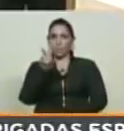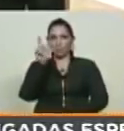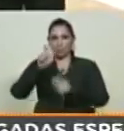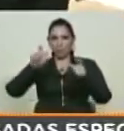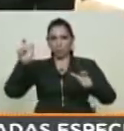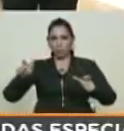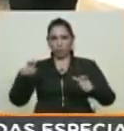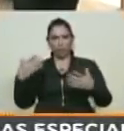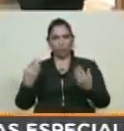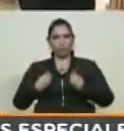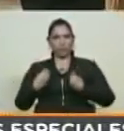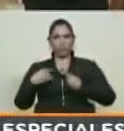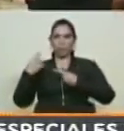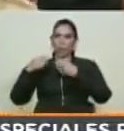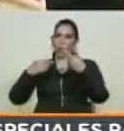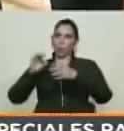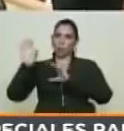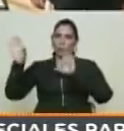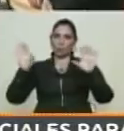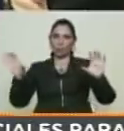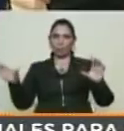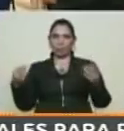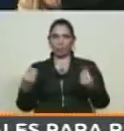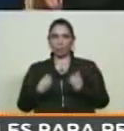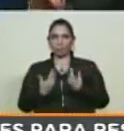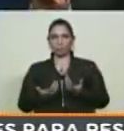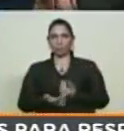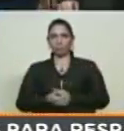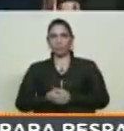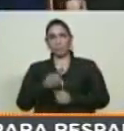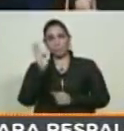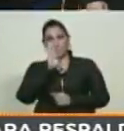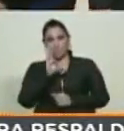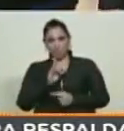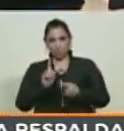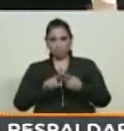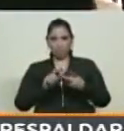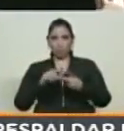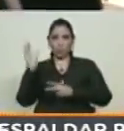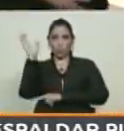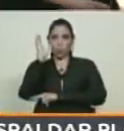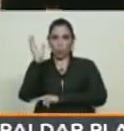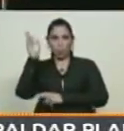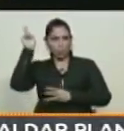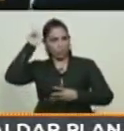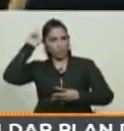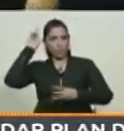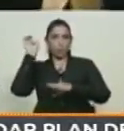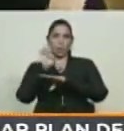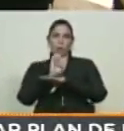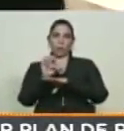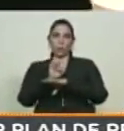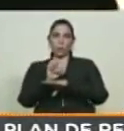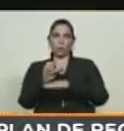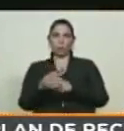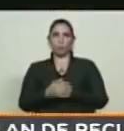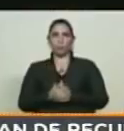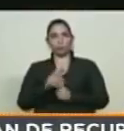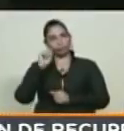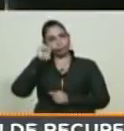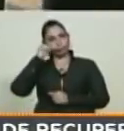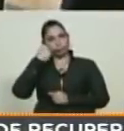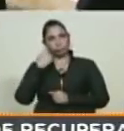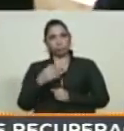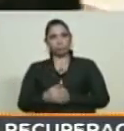el exterior, sobre todo lo que tiene que ver en países como Brasil, Colombia, Perú y Ecuador. Recordemos que está en